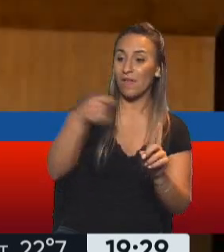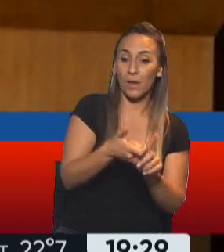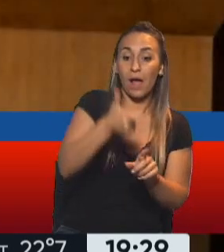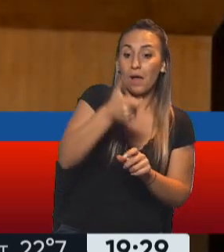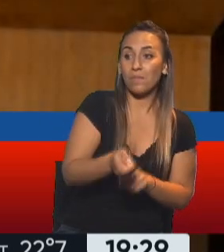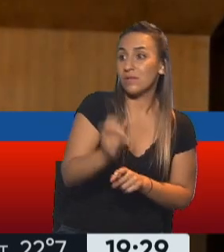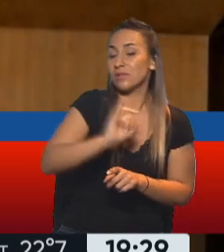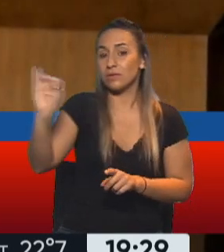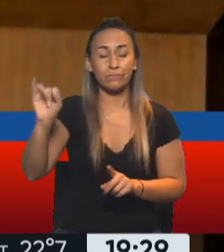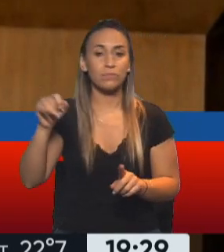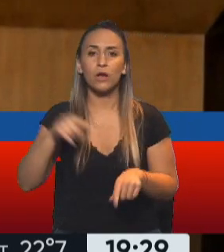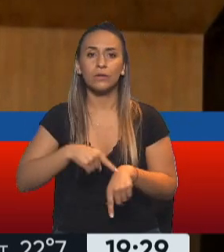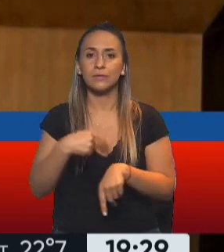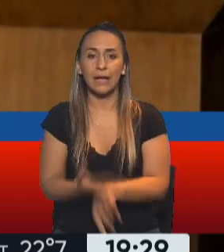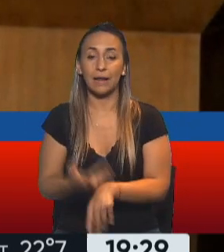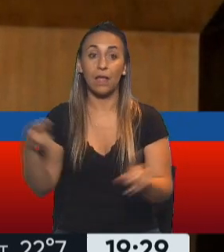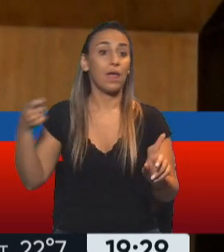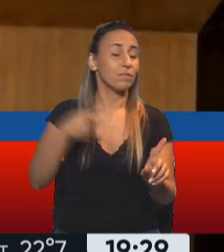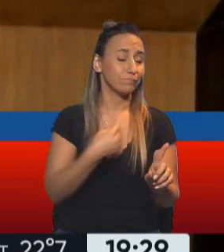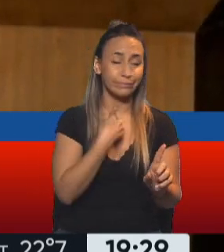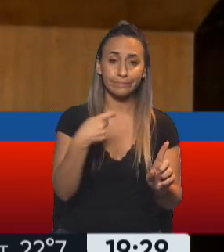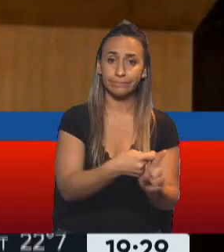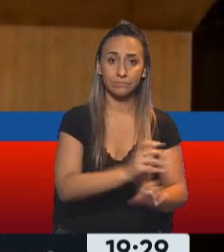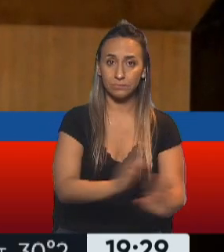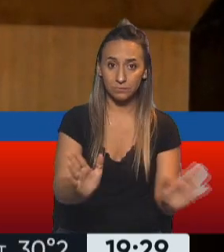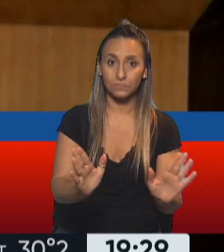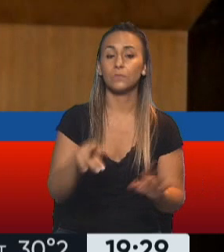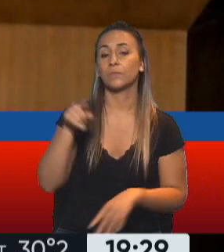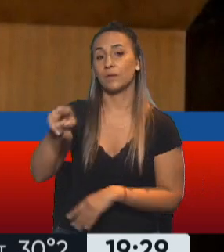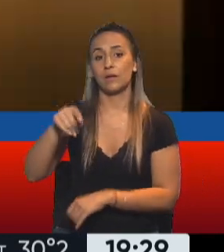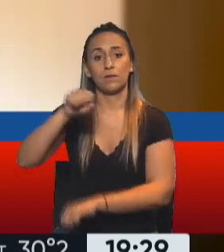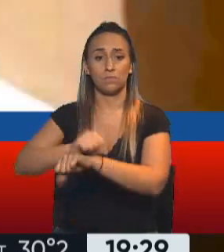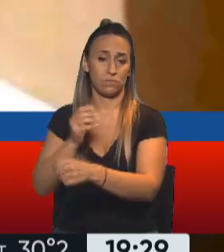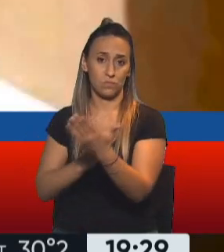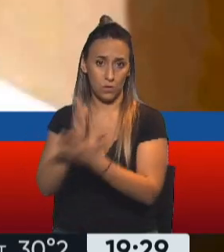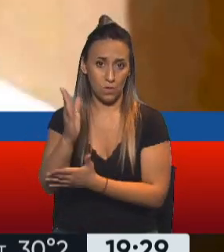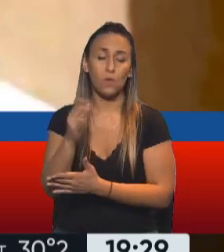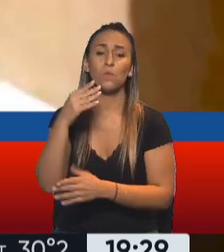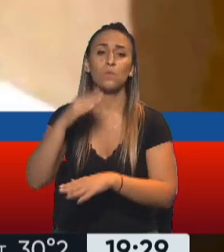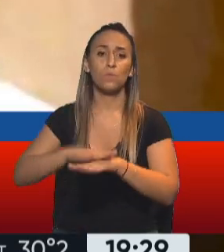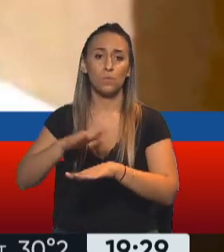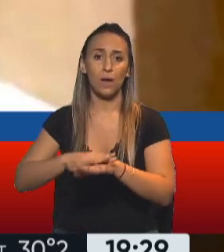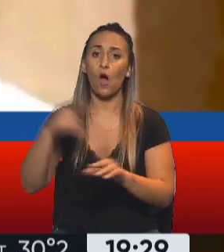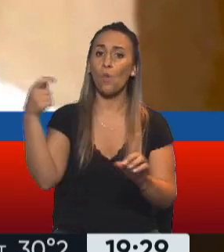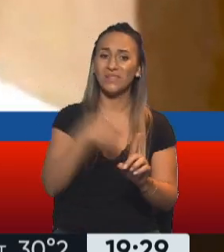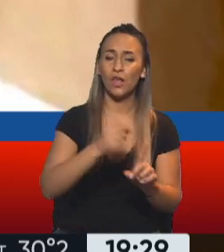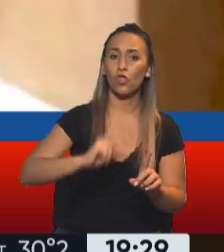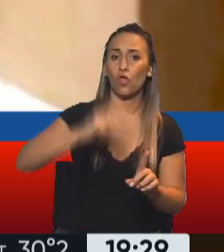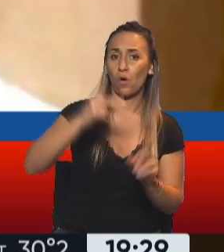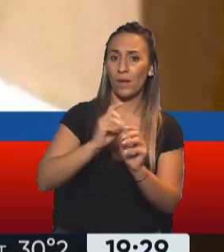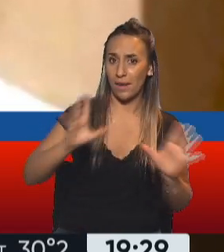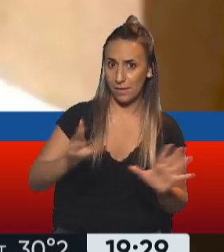entregado. El policía fue condenado a perpetua por homicidio doblemente agravado por el vínculo,